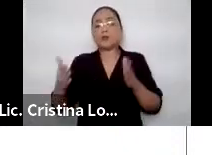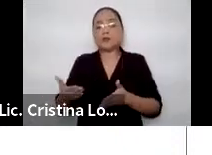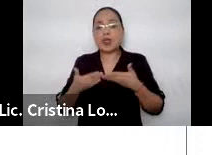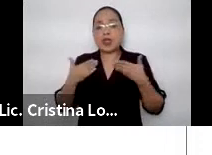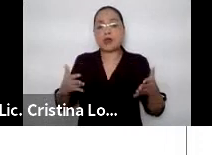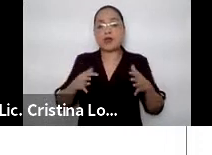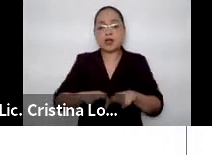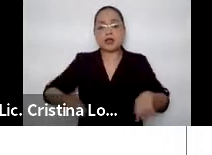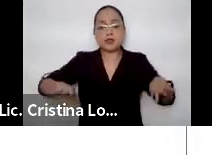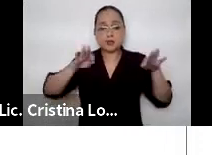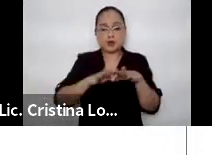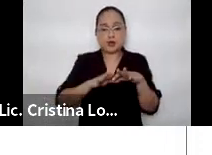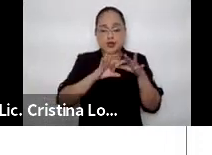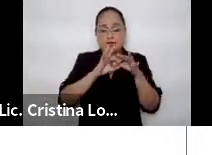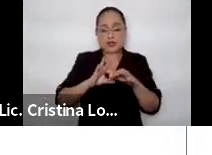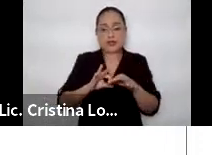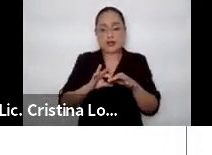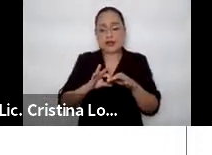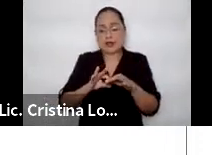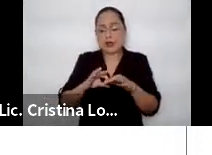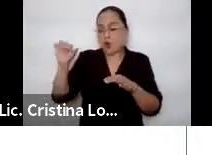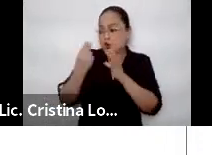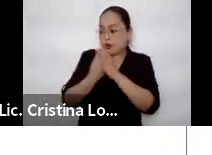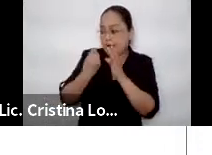para nuestro módulo.